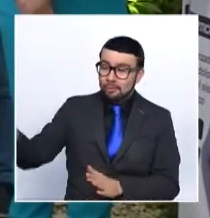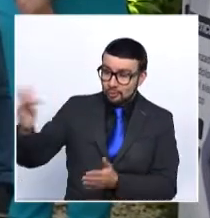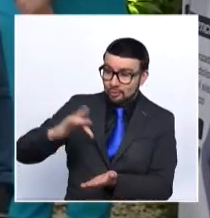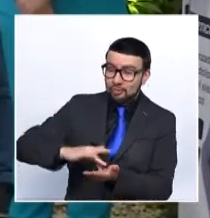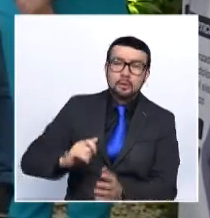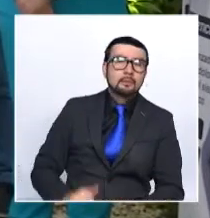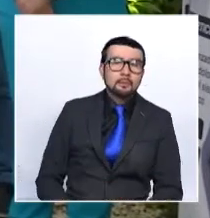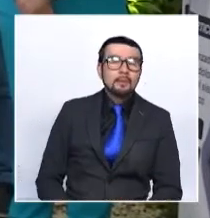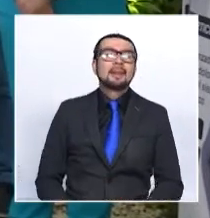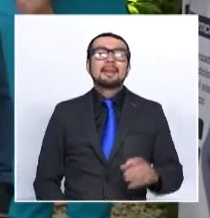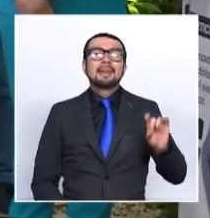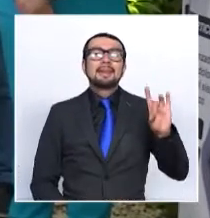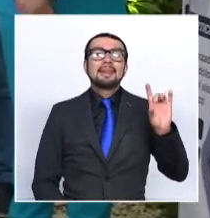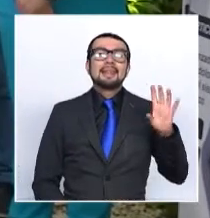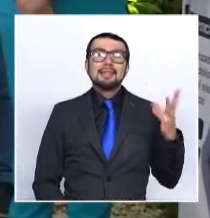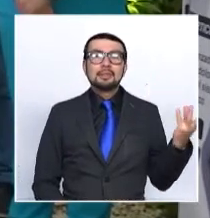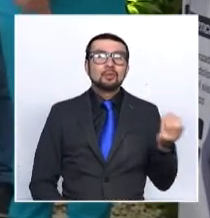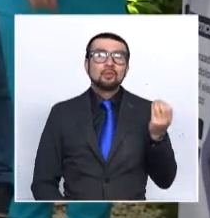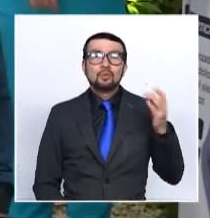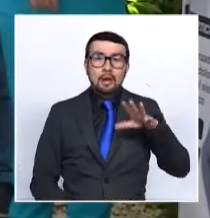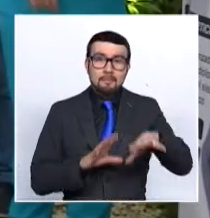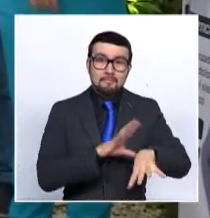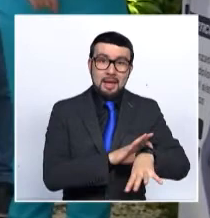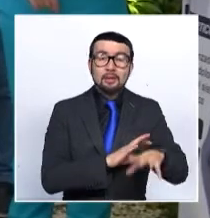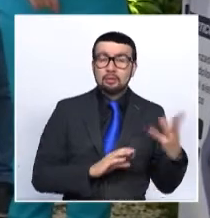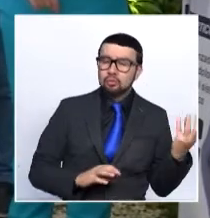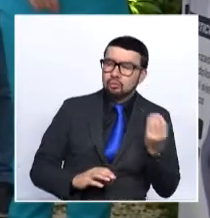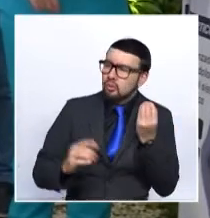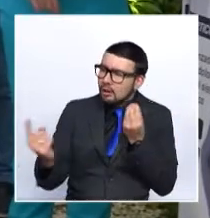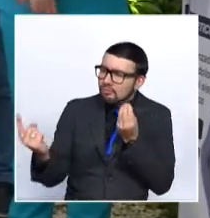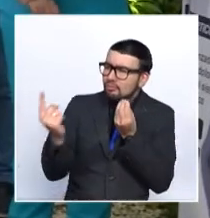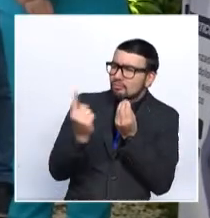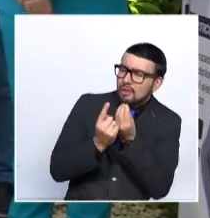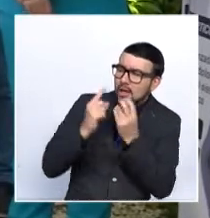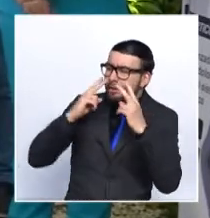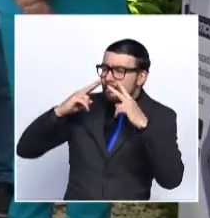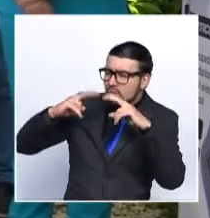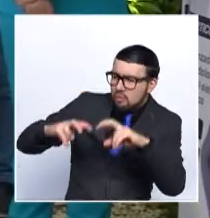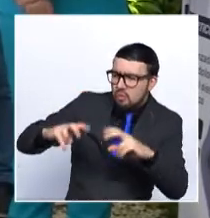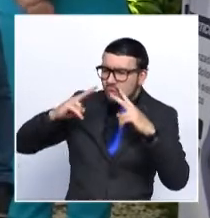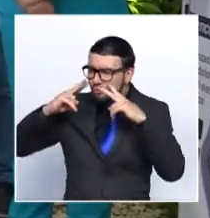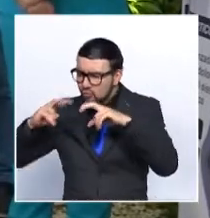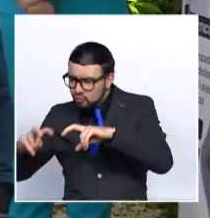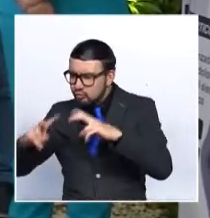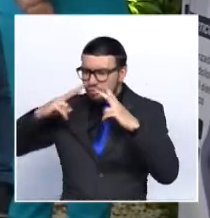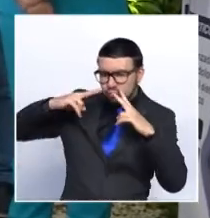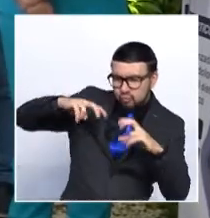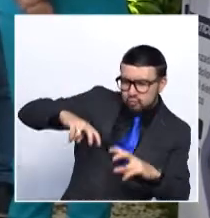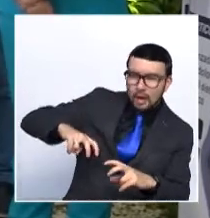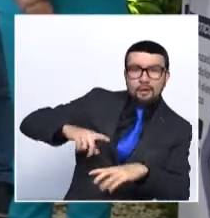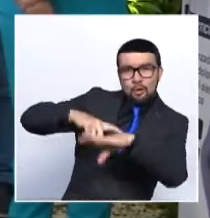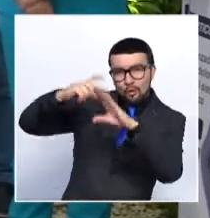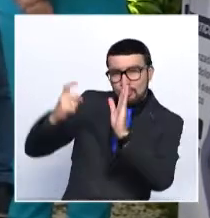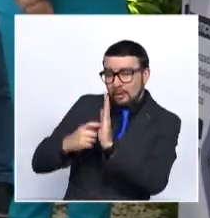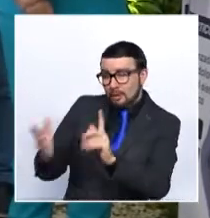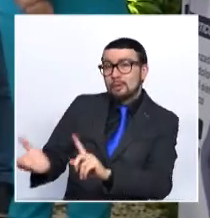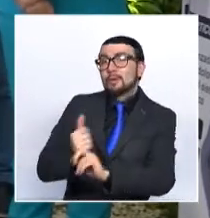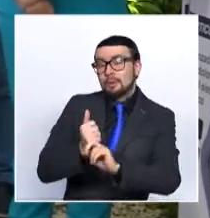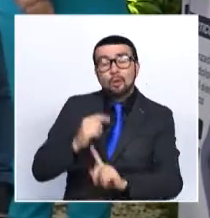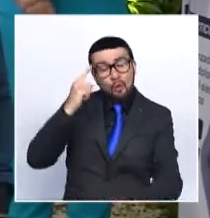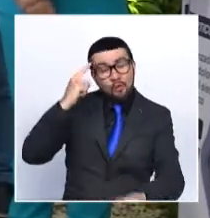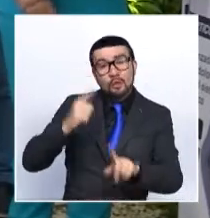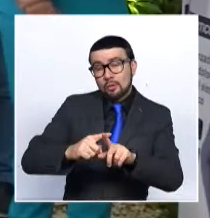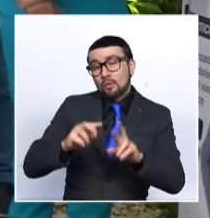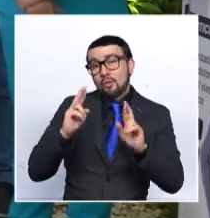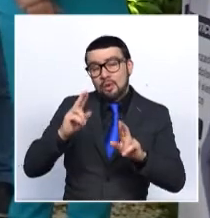15 personas profesionales de salud lo van a atender. Eso es a lo que deberíamos de llegar en nuestro sistema de salud. Vamos a ir a